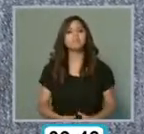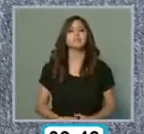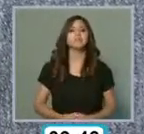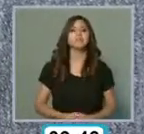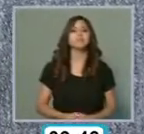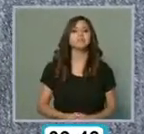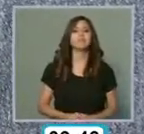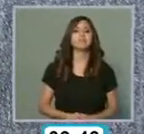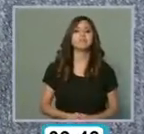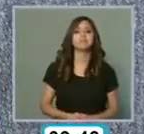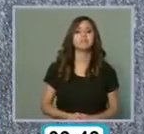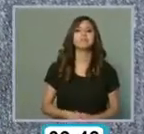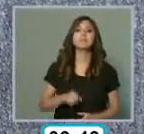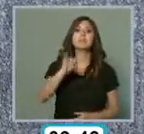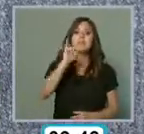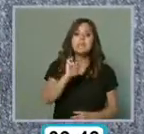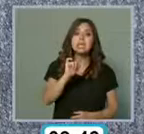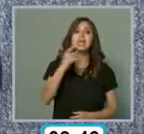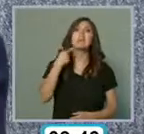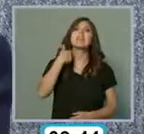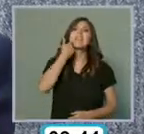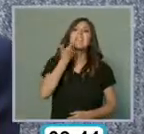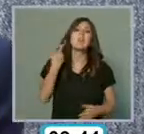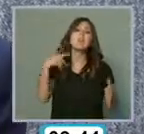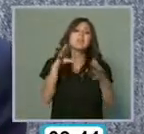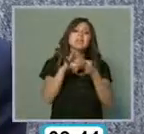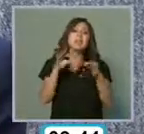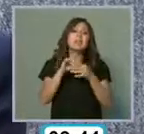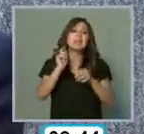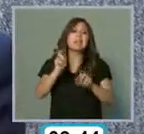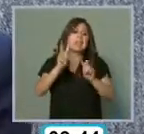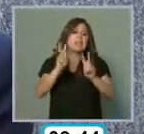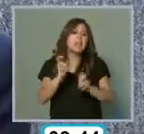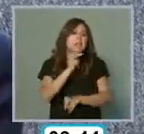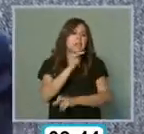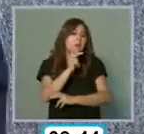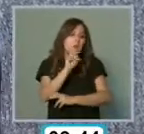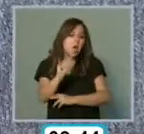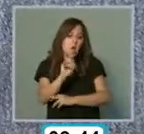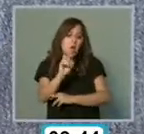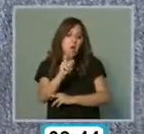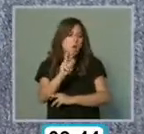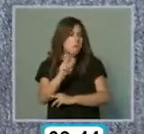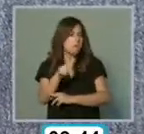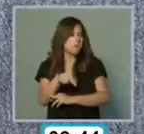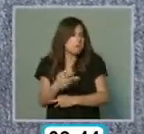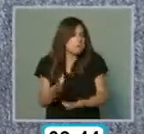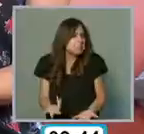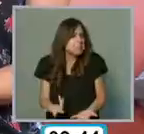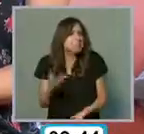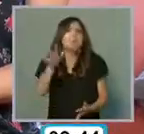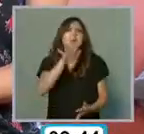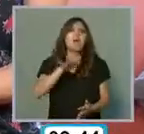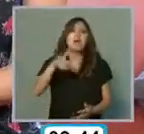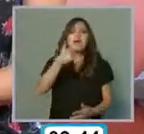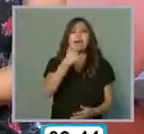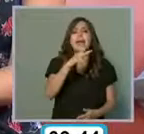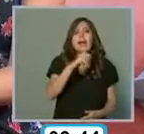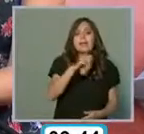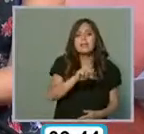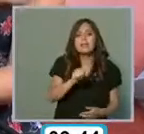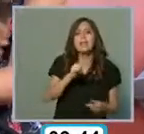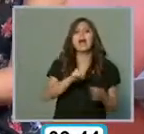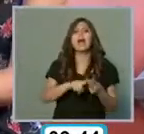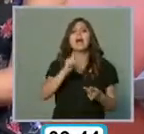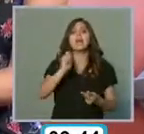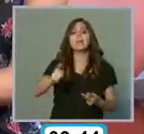diciendo que qué quiere decir ser joven, ¿no? Pues sí. Yo creo que eso es muy relativo. Si nosotros estuviéramos en Grecia o en la edad, yo ya sería